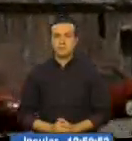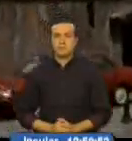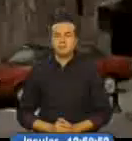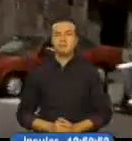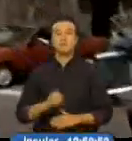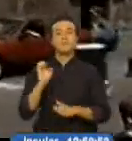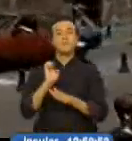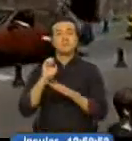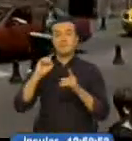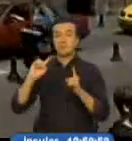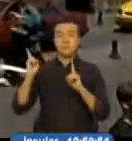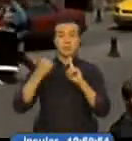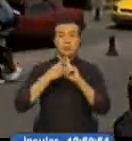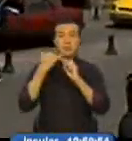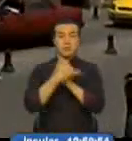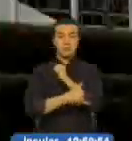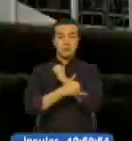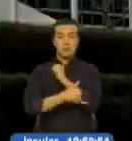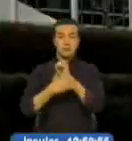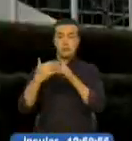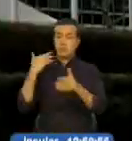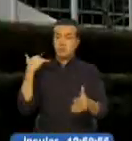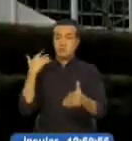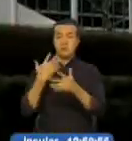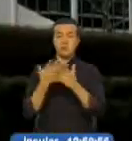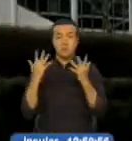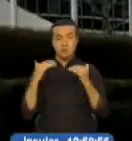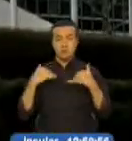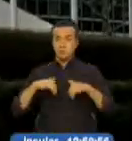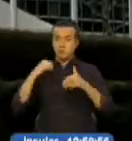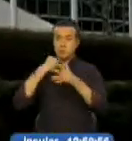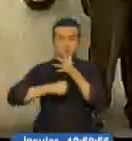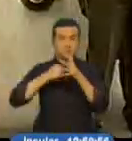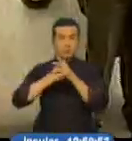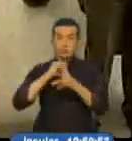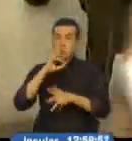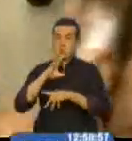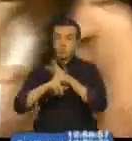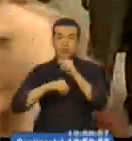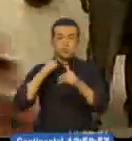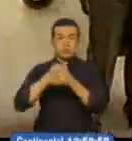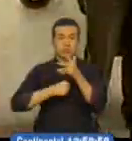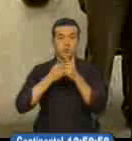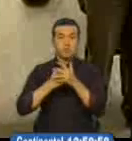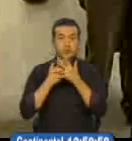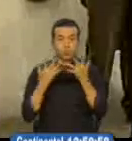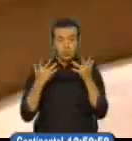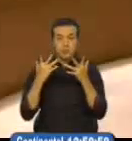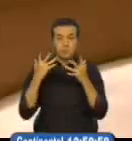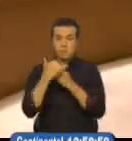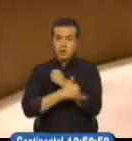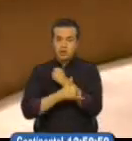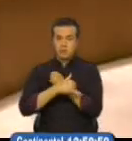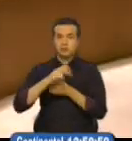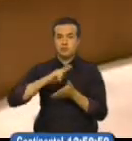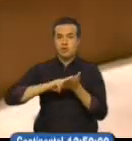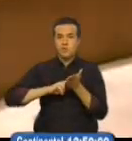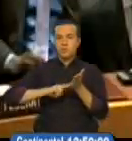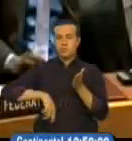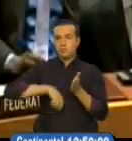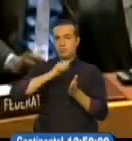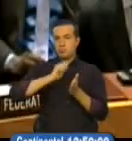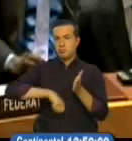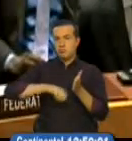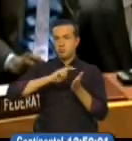Ecuador encabeza la lista de países que en los últimos años destacan en la lucha contra la corrupción. Forma parte de los estados firmantes de la Convención en